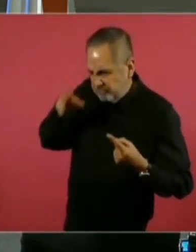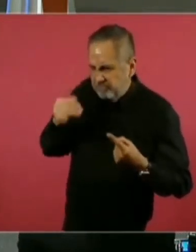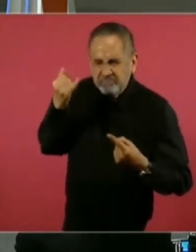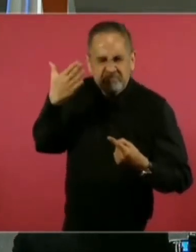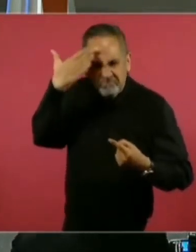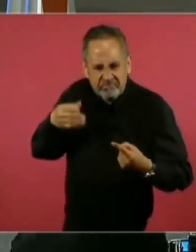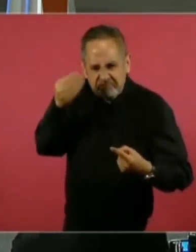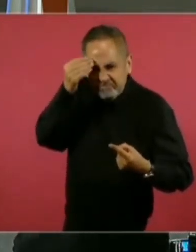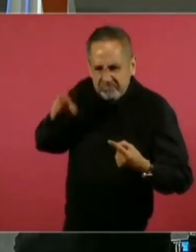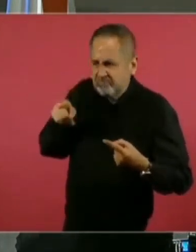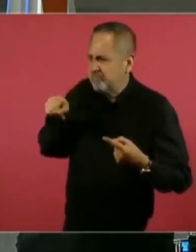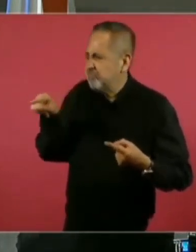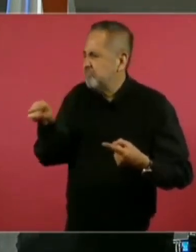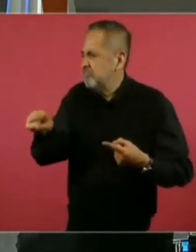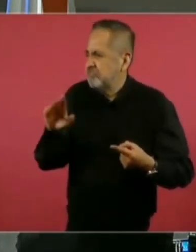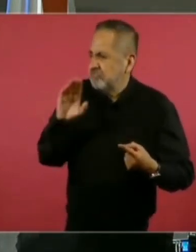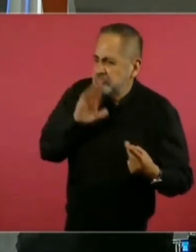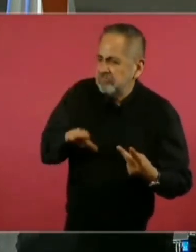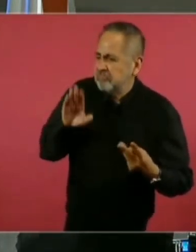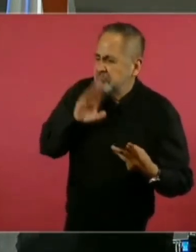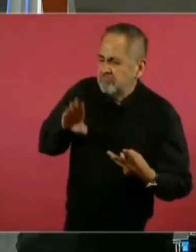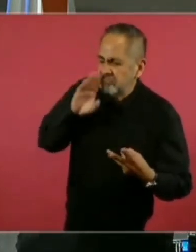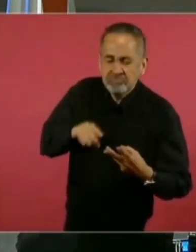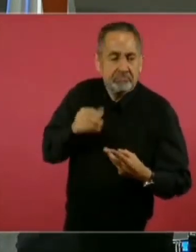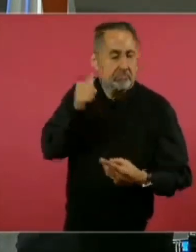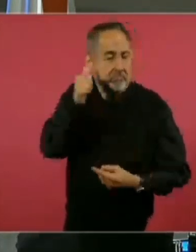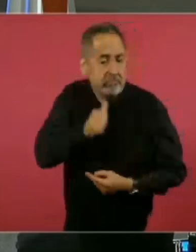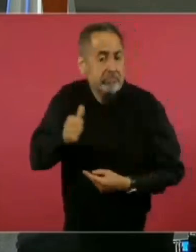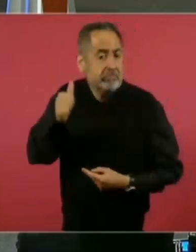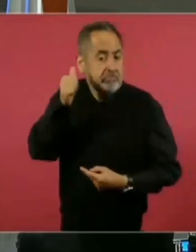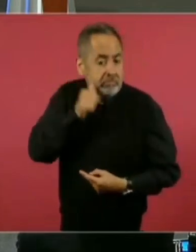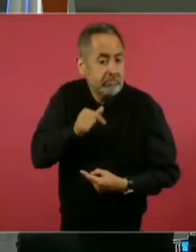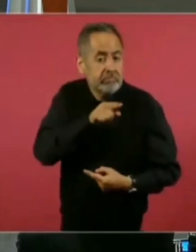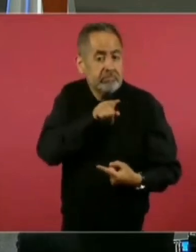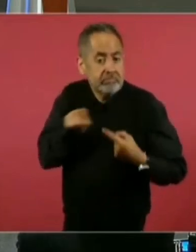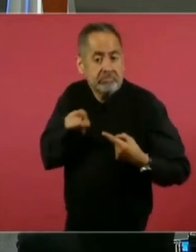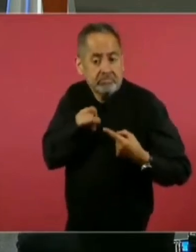de socavar instituciones nacionales para poder